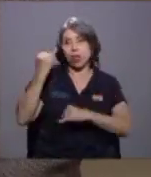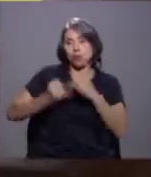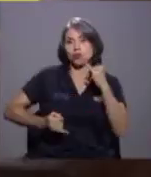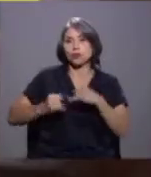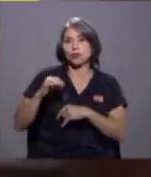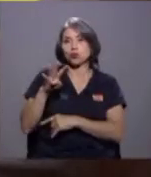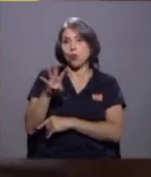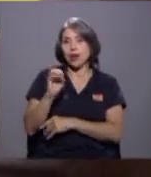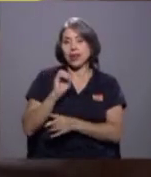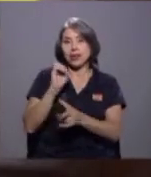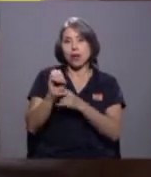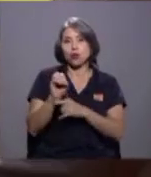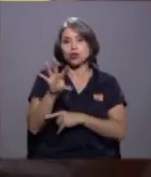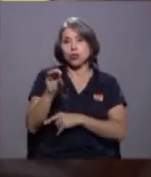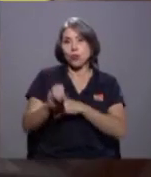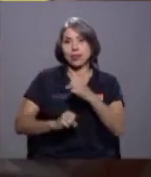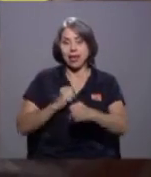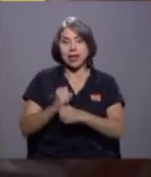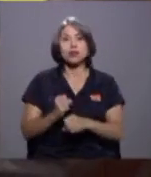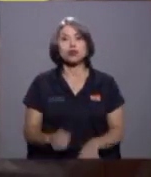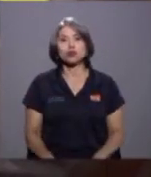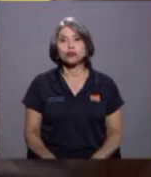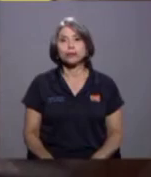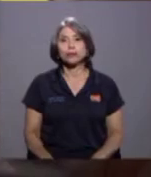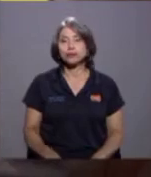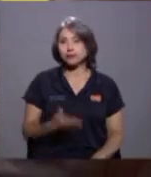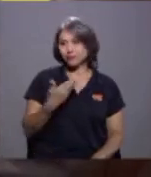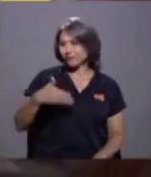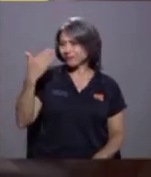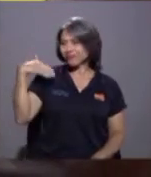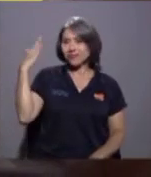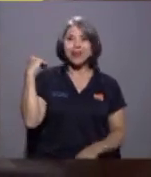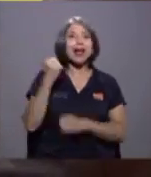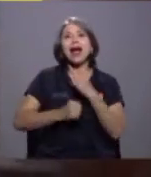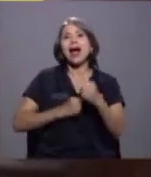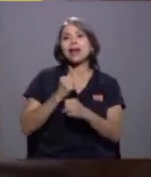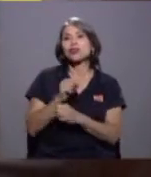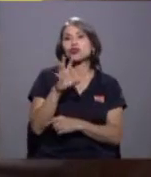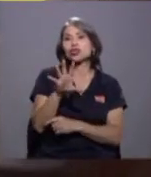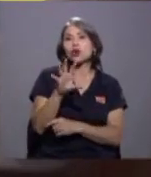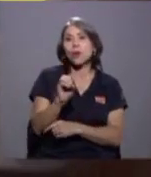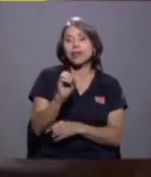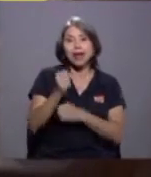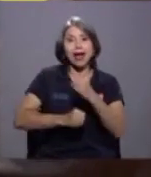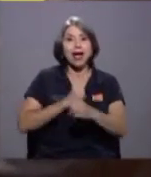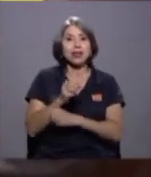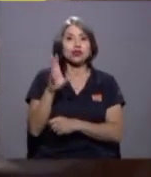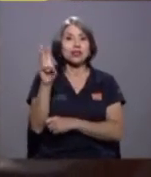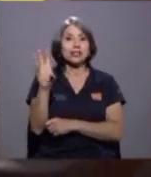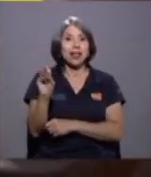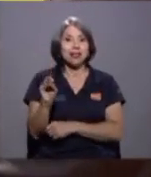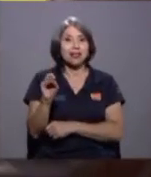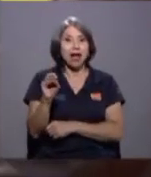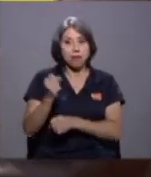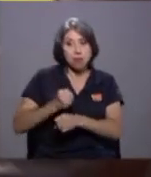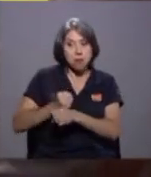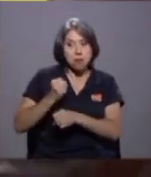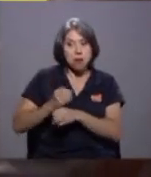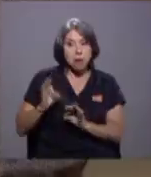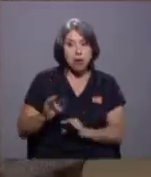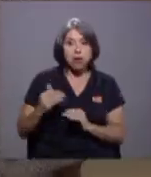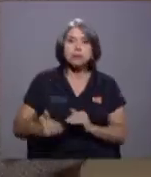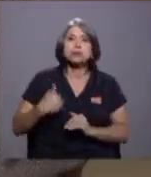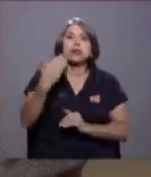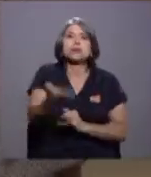años. Lo que funcionaba en los años 50 o 60 dejó de funcionar. En los años 80 hubo que abandonar ese